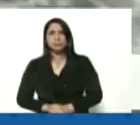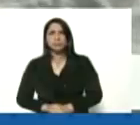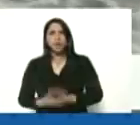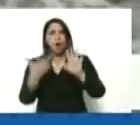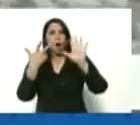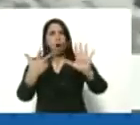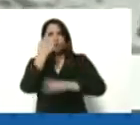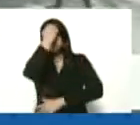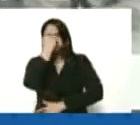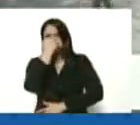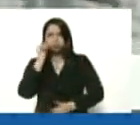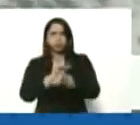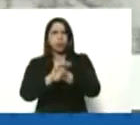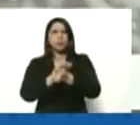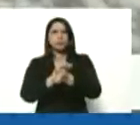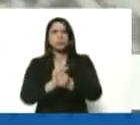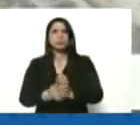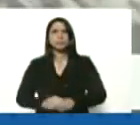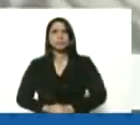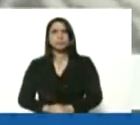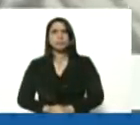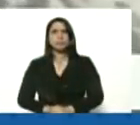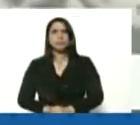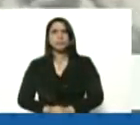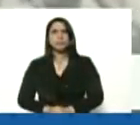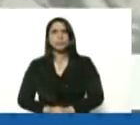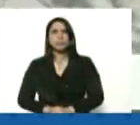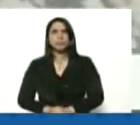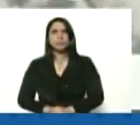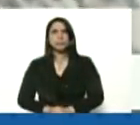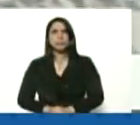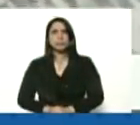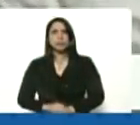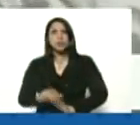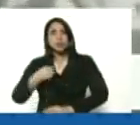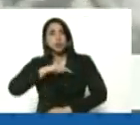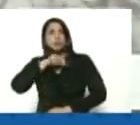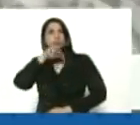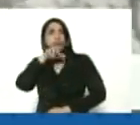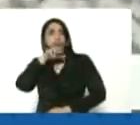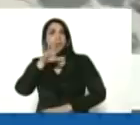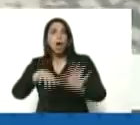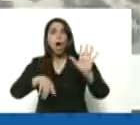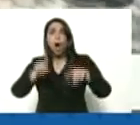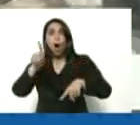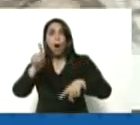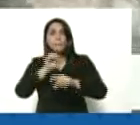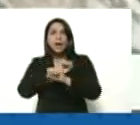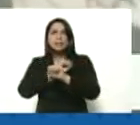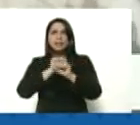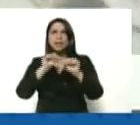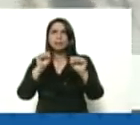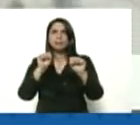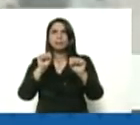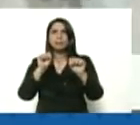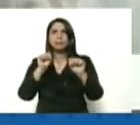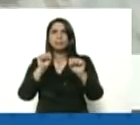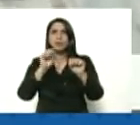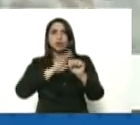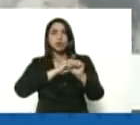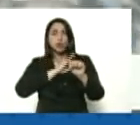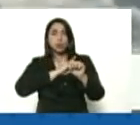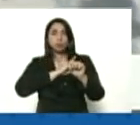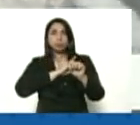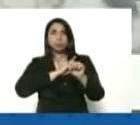8 terroristas capturados. Estamos hablando de 11 de la mañana, Estaba yo en